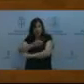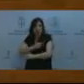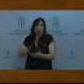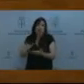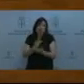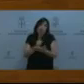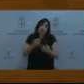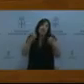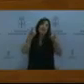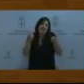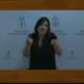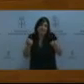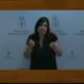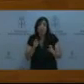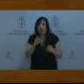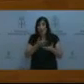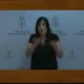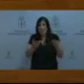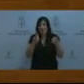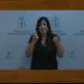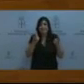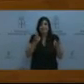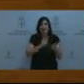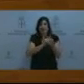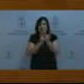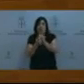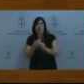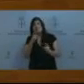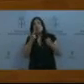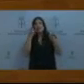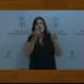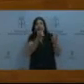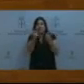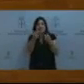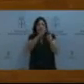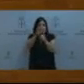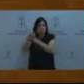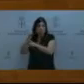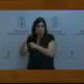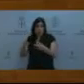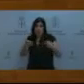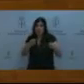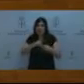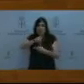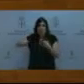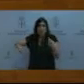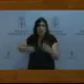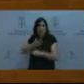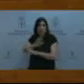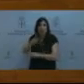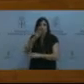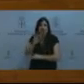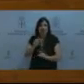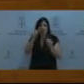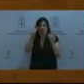cobertura a las necesidades detectadas. Se ponen en el mercado cada año alrededor de 20 titulados de cada uno de los niveles y especialidades,